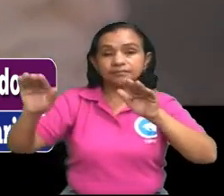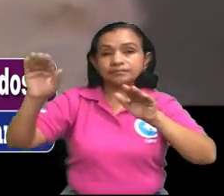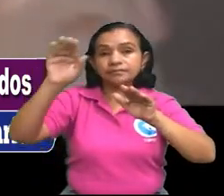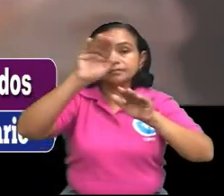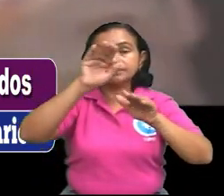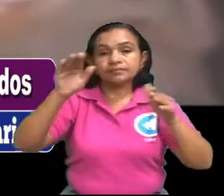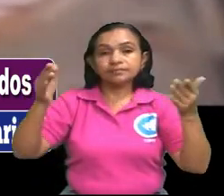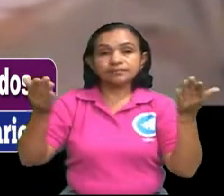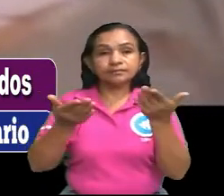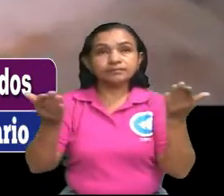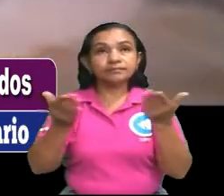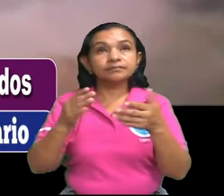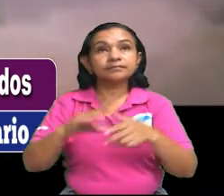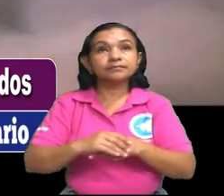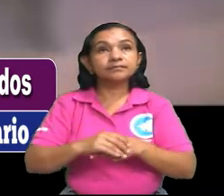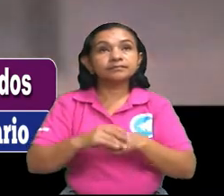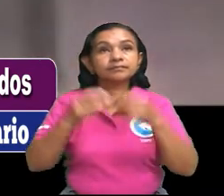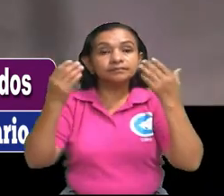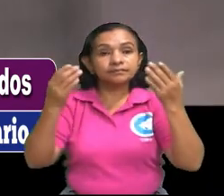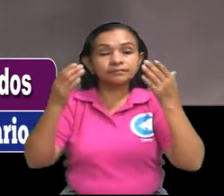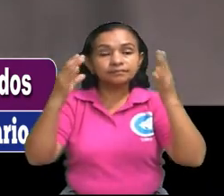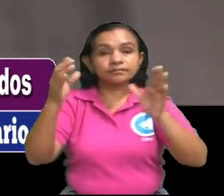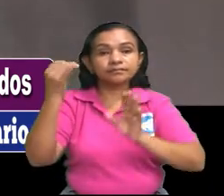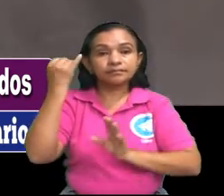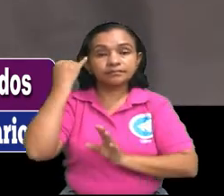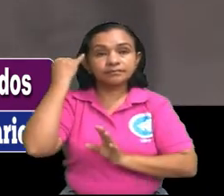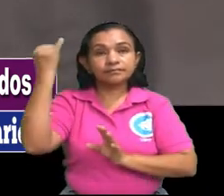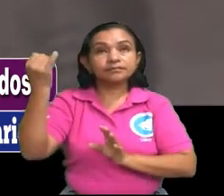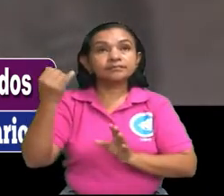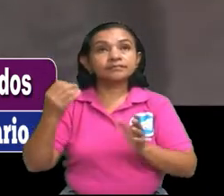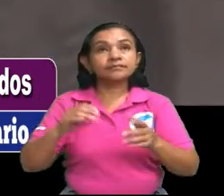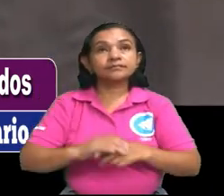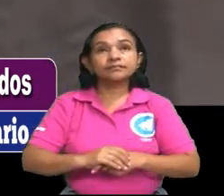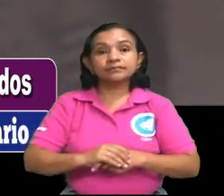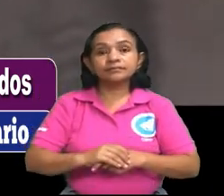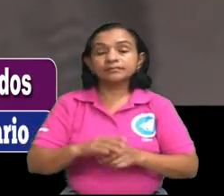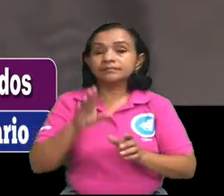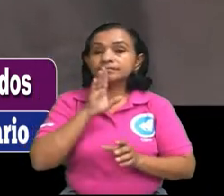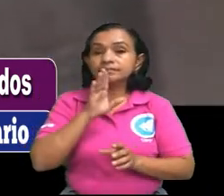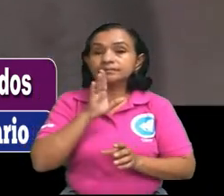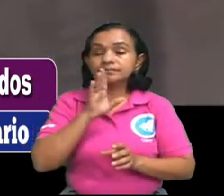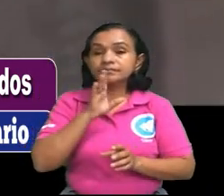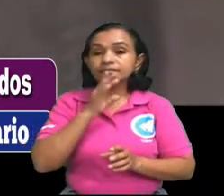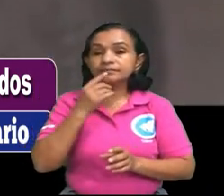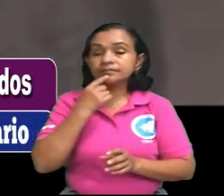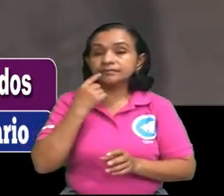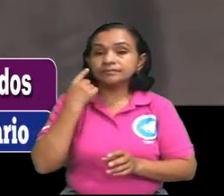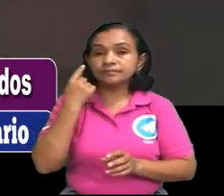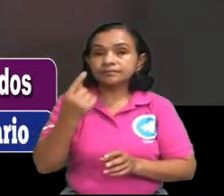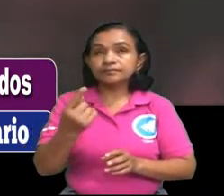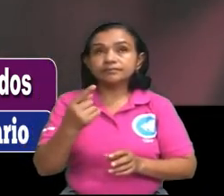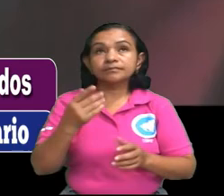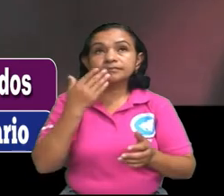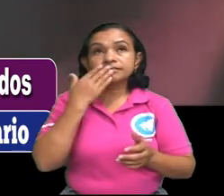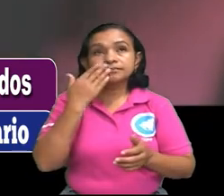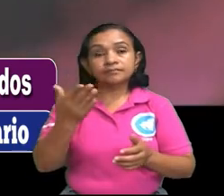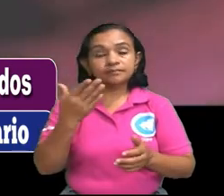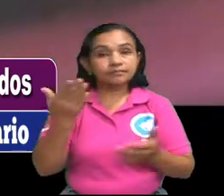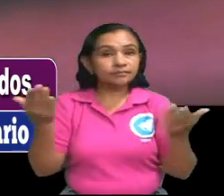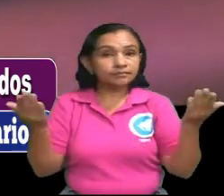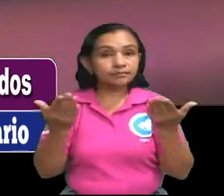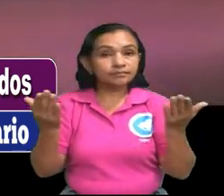vista de principios. Y sobre esos principios hay un comentario, discúlpeme que le interrumpa. Bueno, no es para